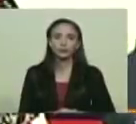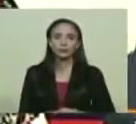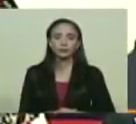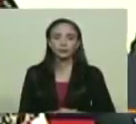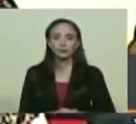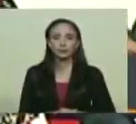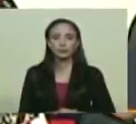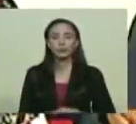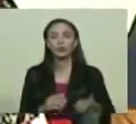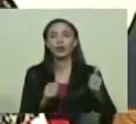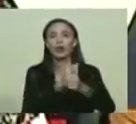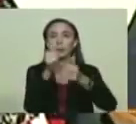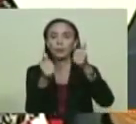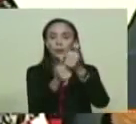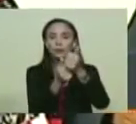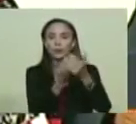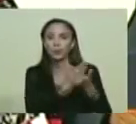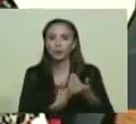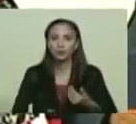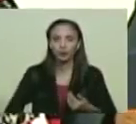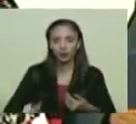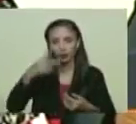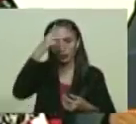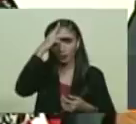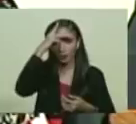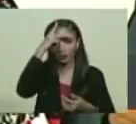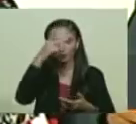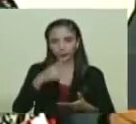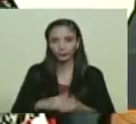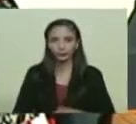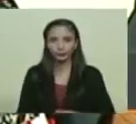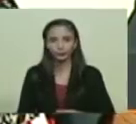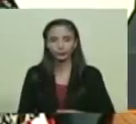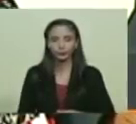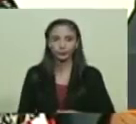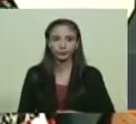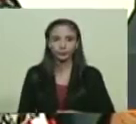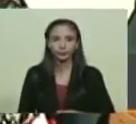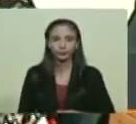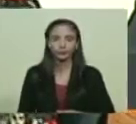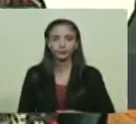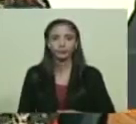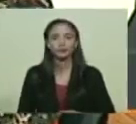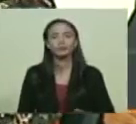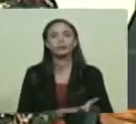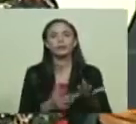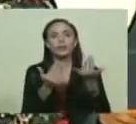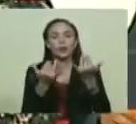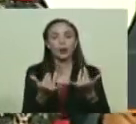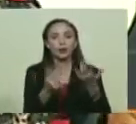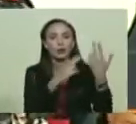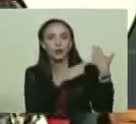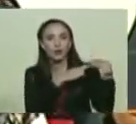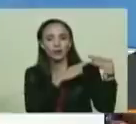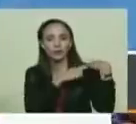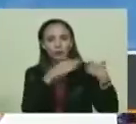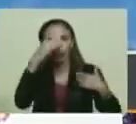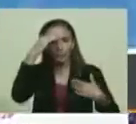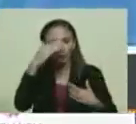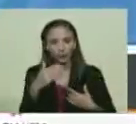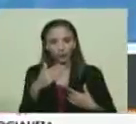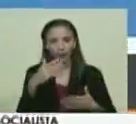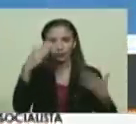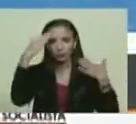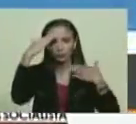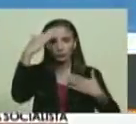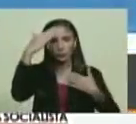compañero vicepresidente de Soberanía Política y Seguridad, general en jefe Vladimir Padrino López,